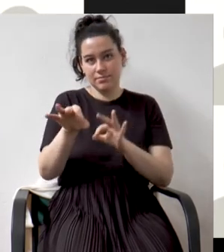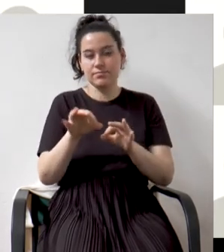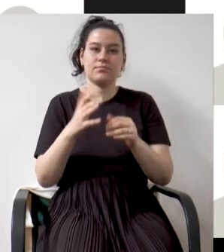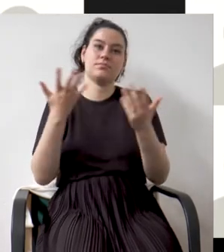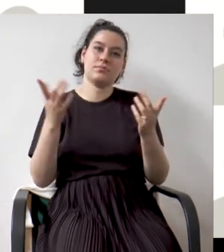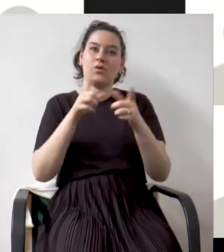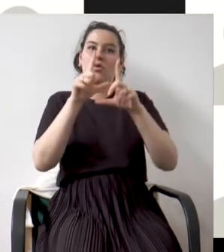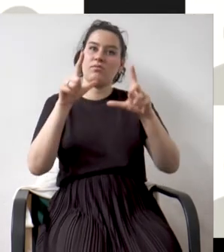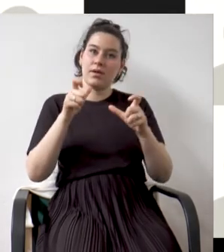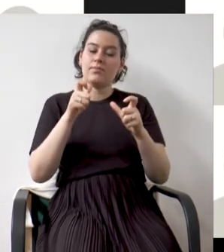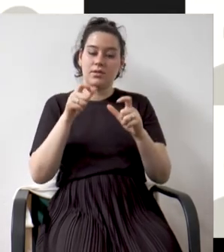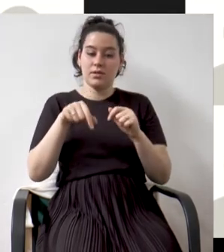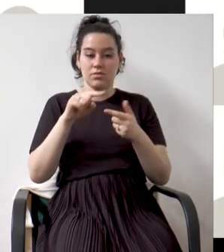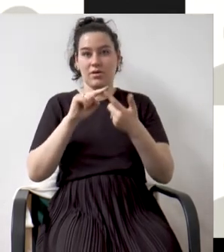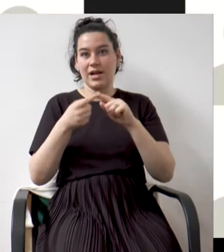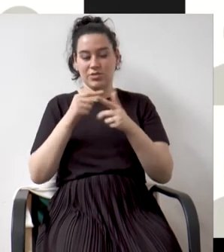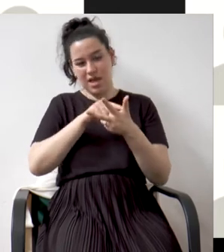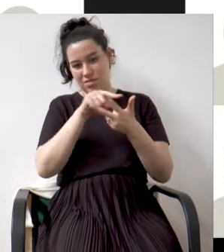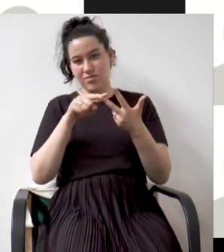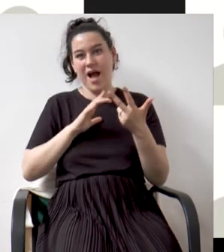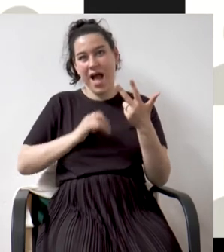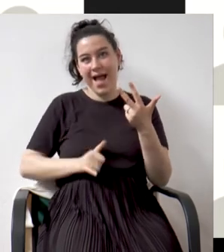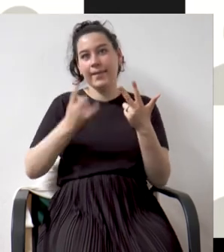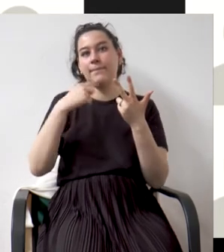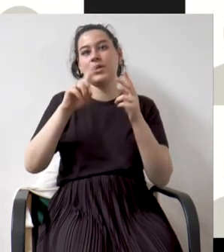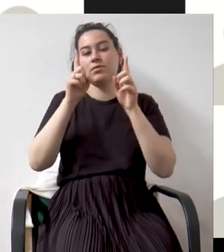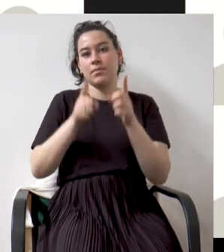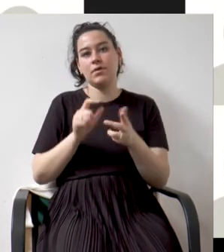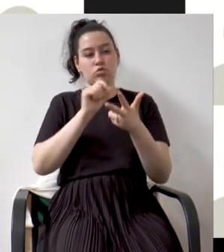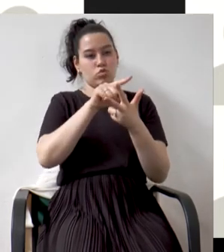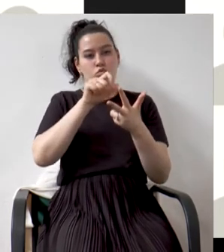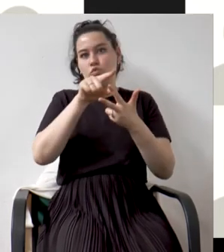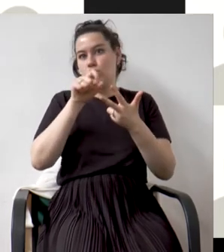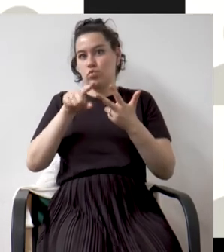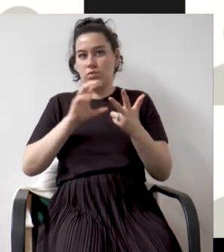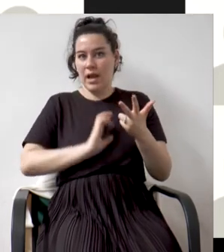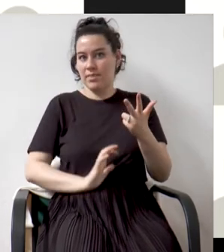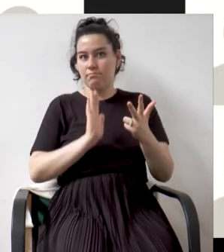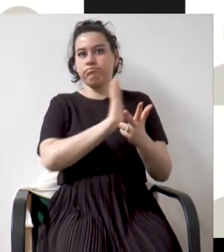Obviamente que estas cosas están interrelacionadas entre sí, pero también tienen sus especificidades.